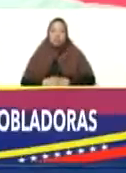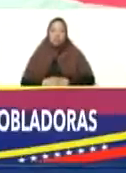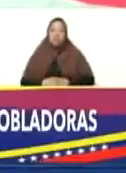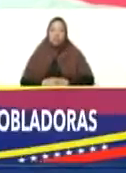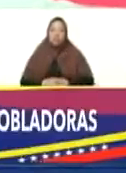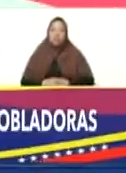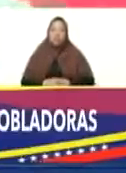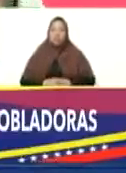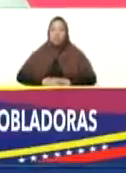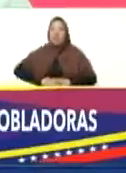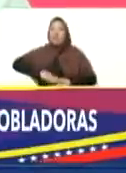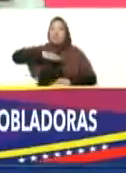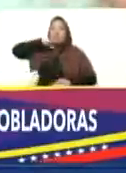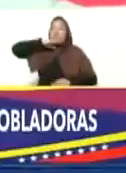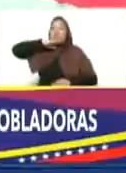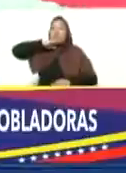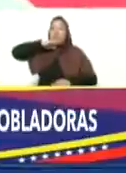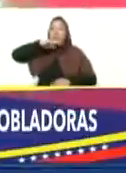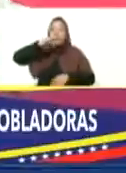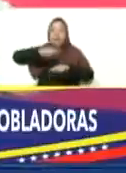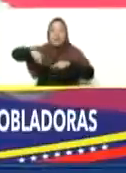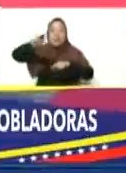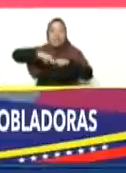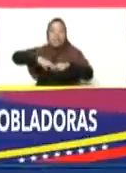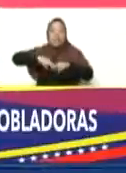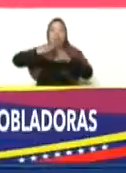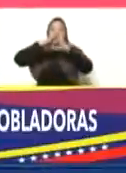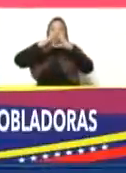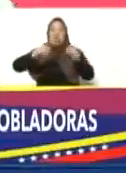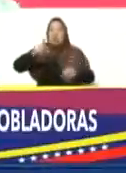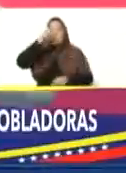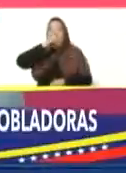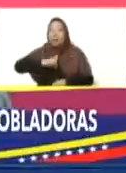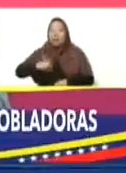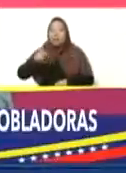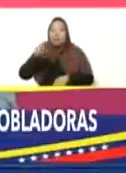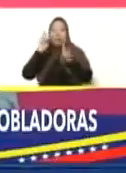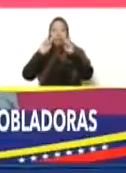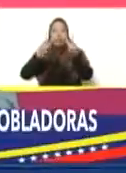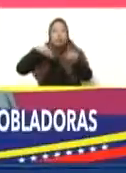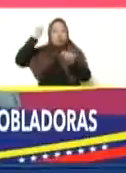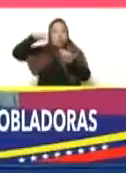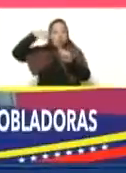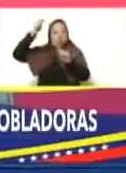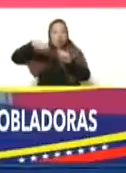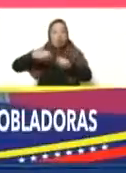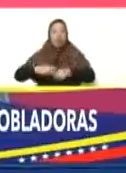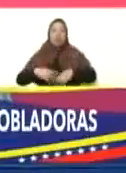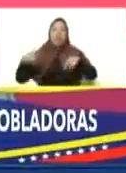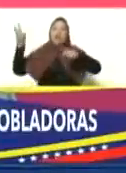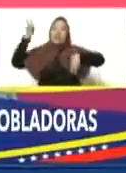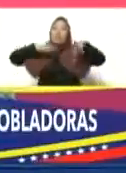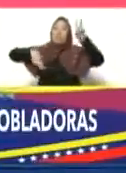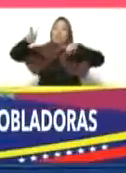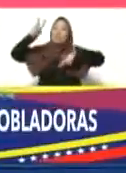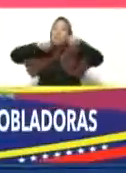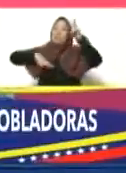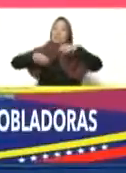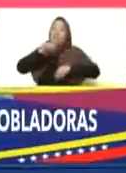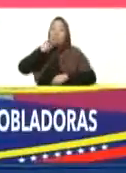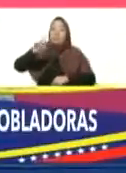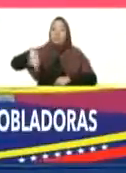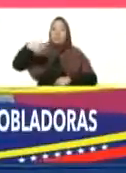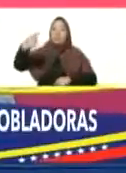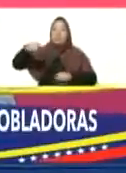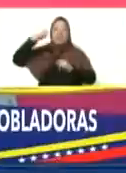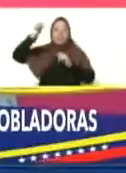se llenaba de muchachito muchachita de todas las edades y veían su película y disfrutaban su película y después de